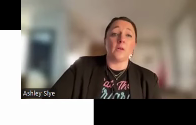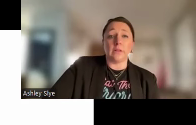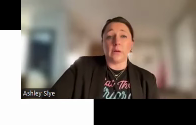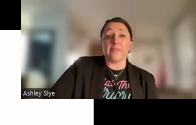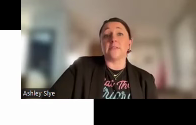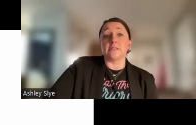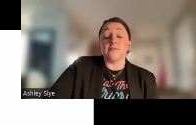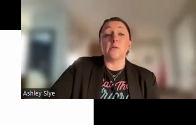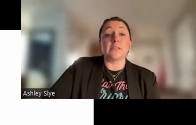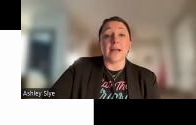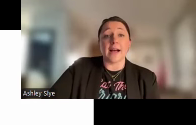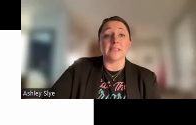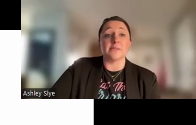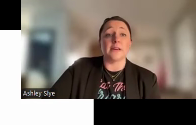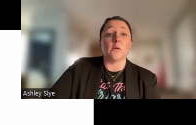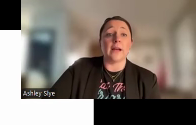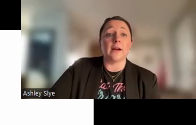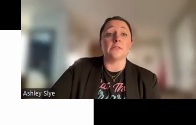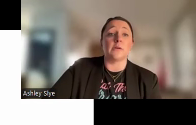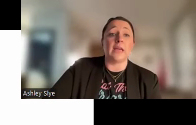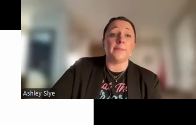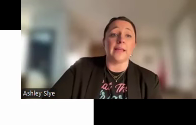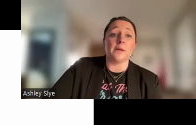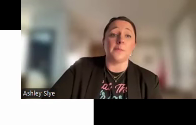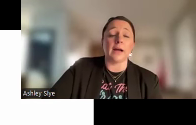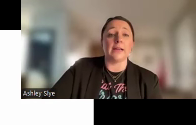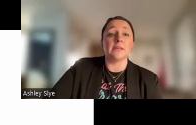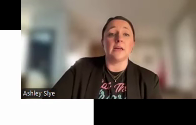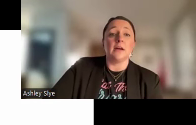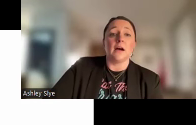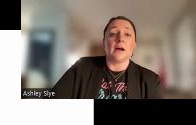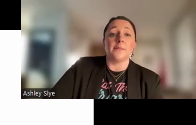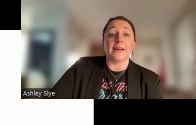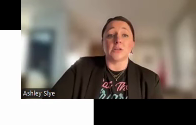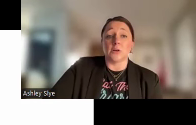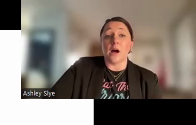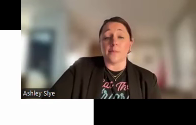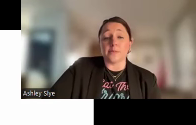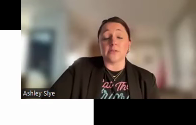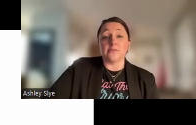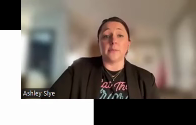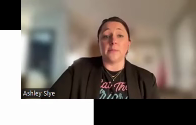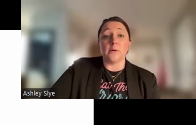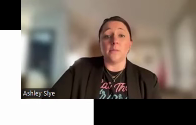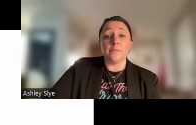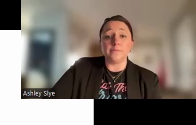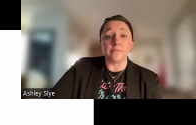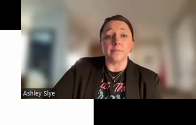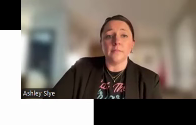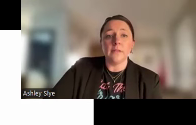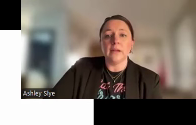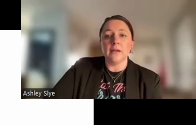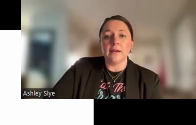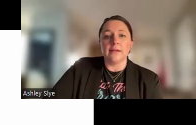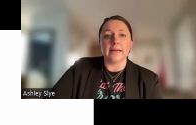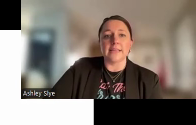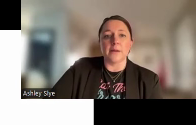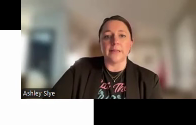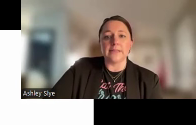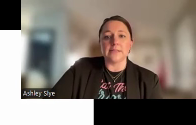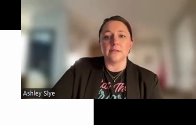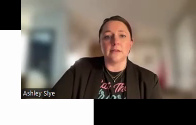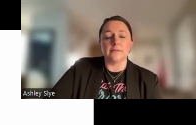está en esta diapositiva, pero algunas veces solamente hay que tener en cuenta que es difícil para la gente tener